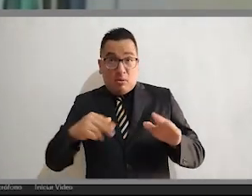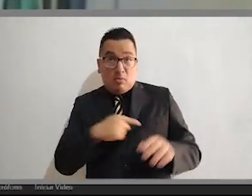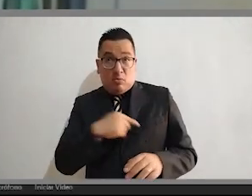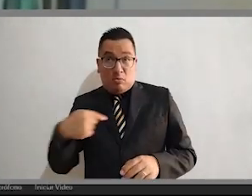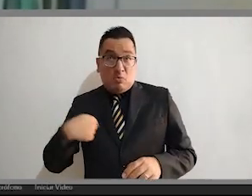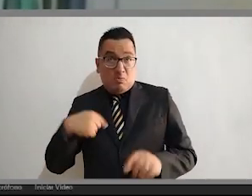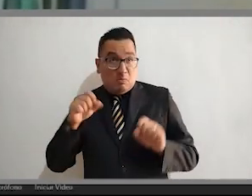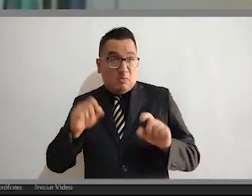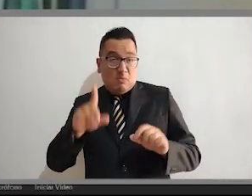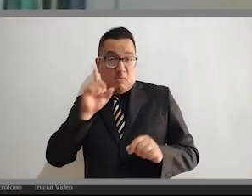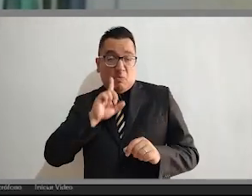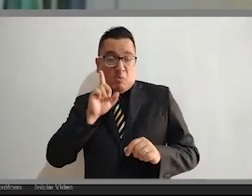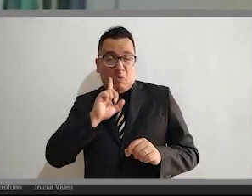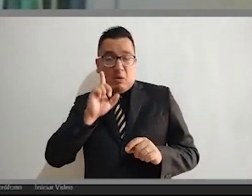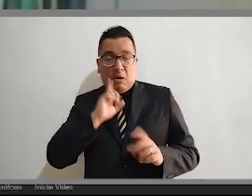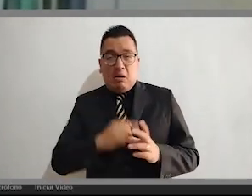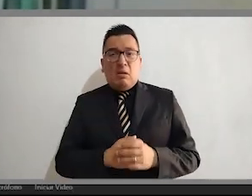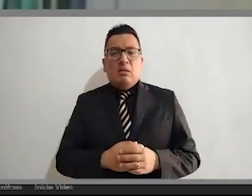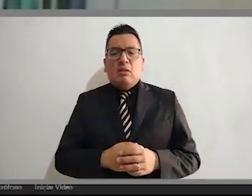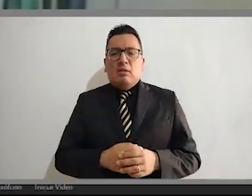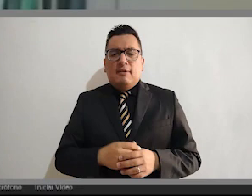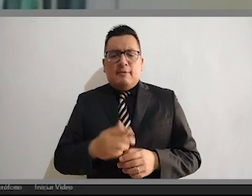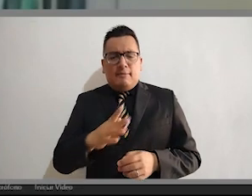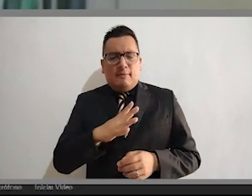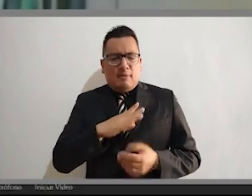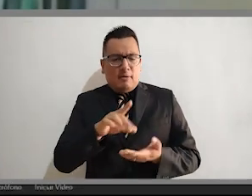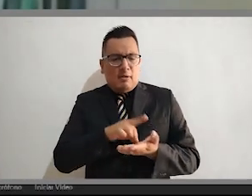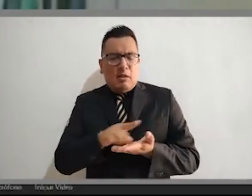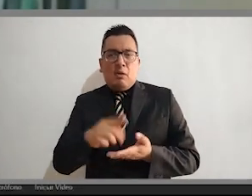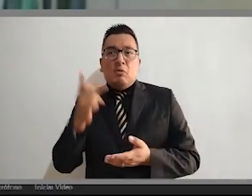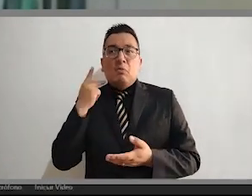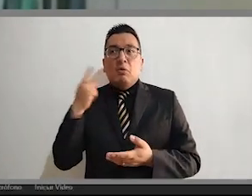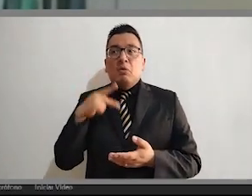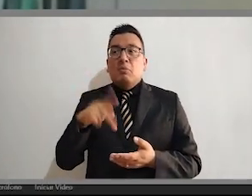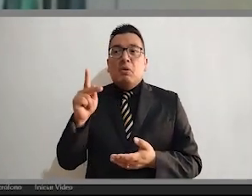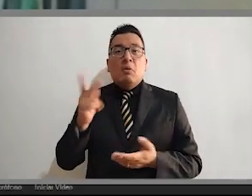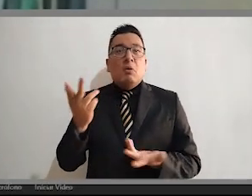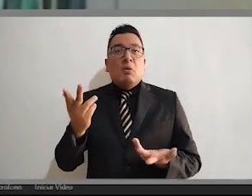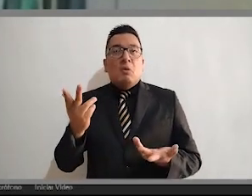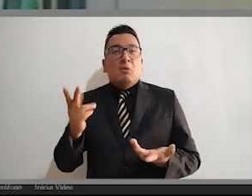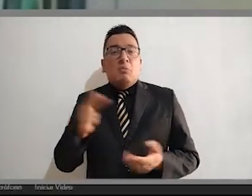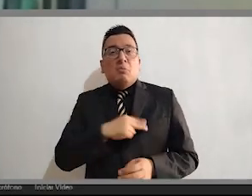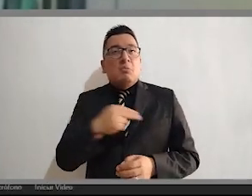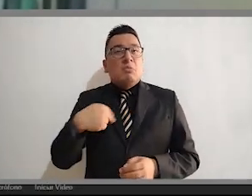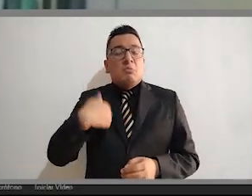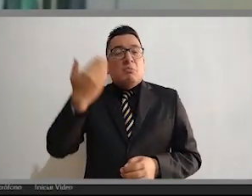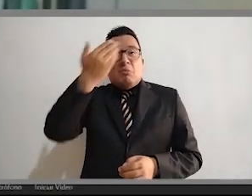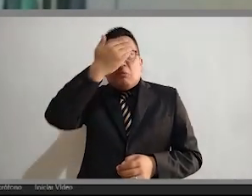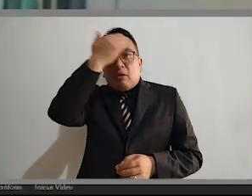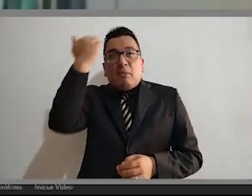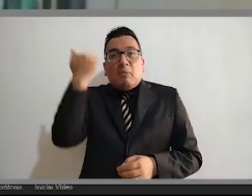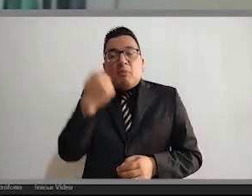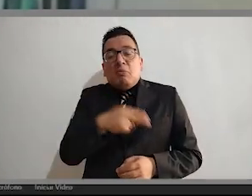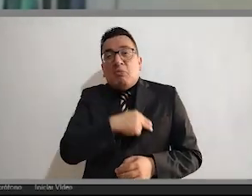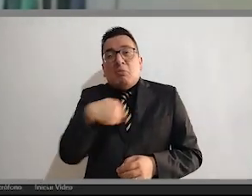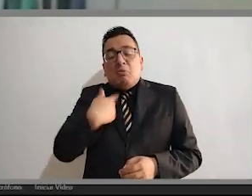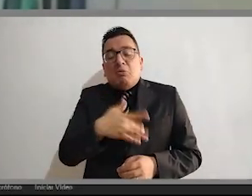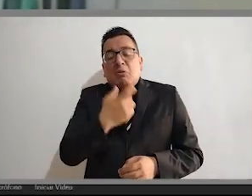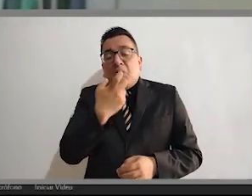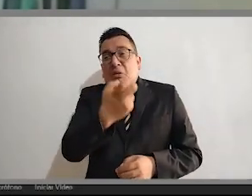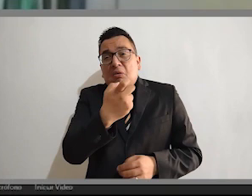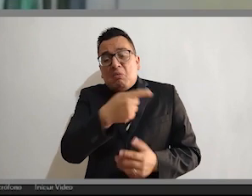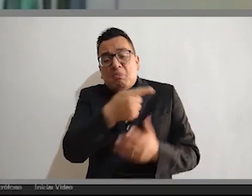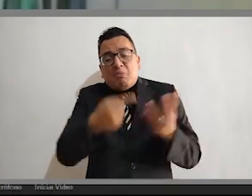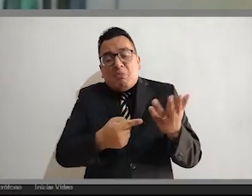hombres frente al ejercicio de los derechos políticos de las mujeres era algo cotidiano, algo que sucedía todo